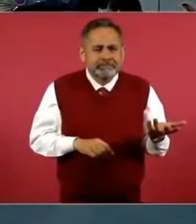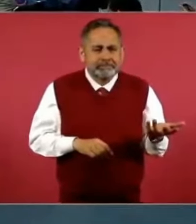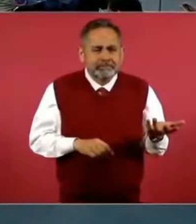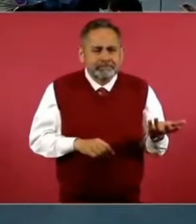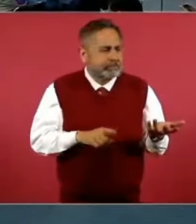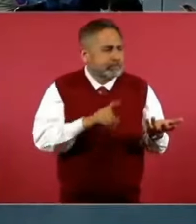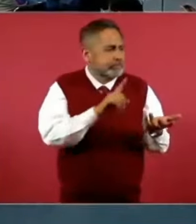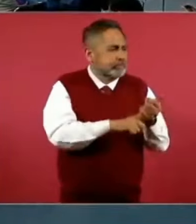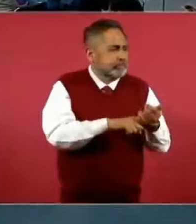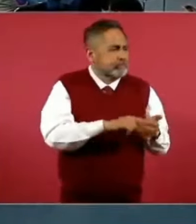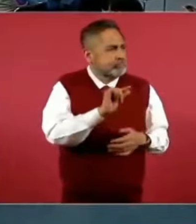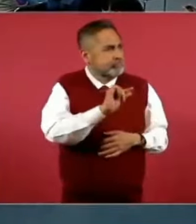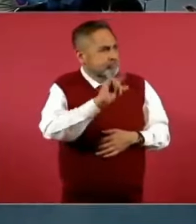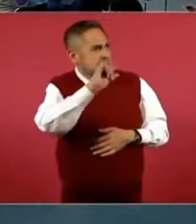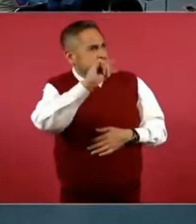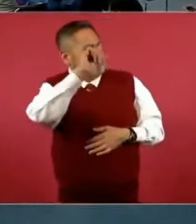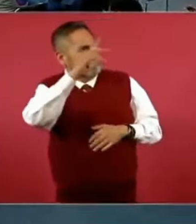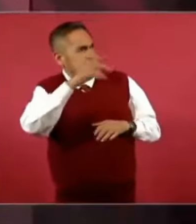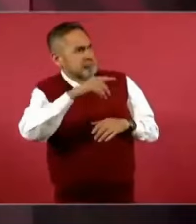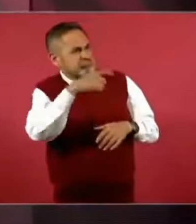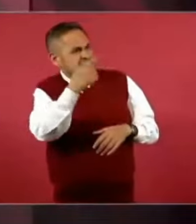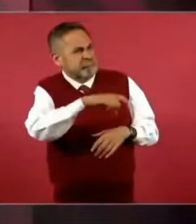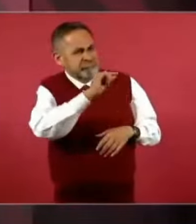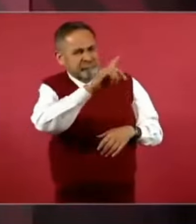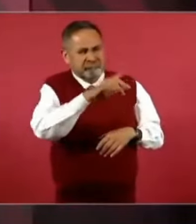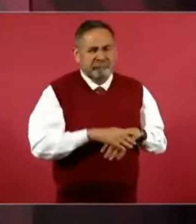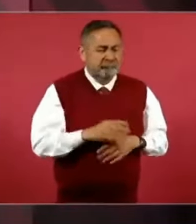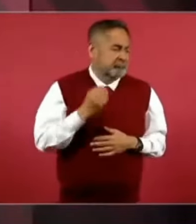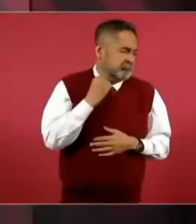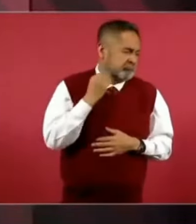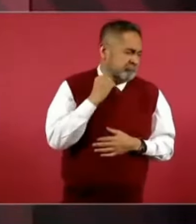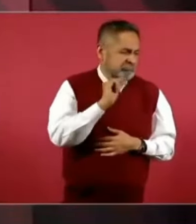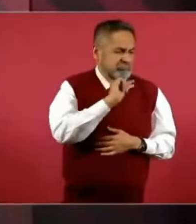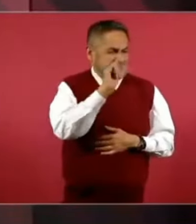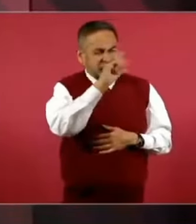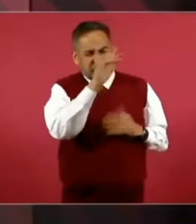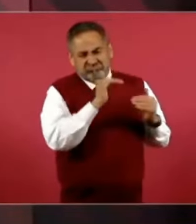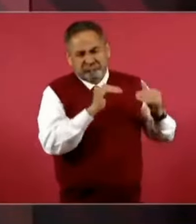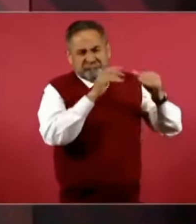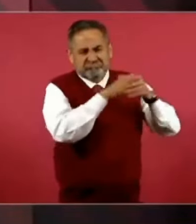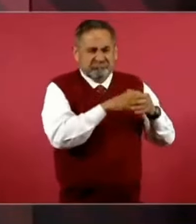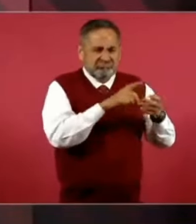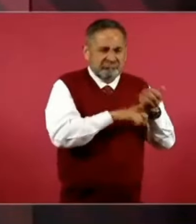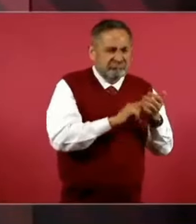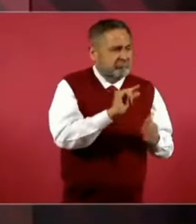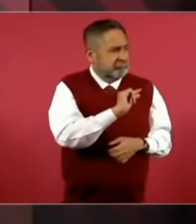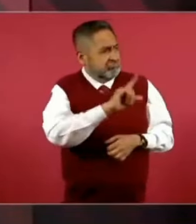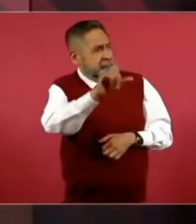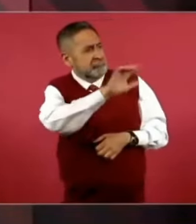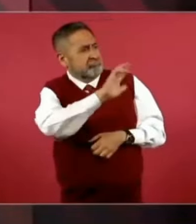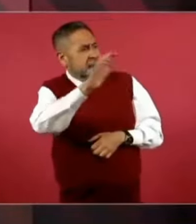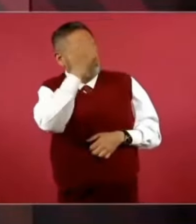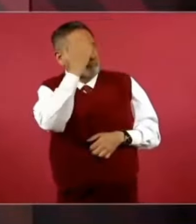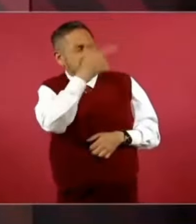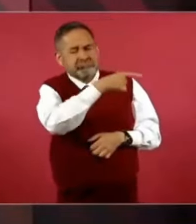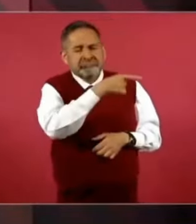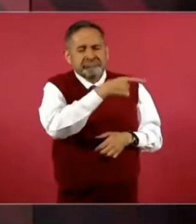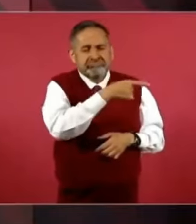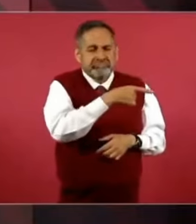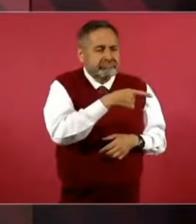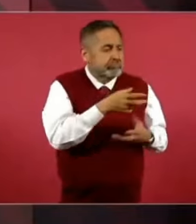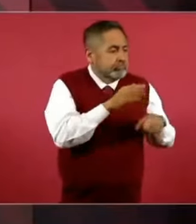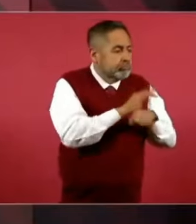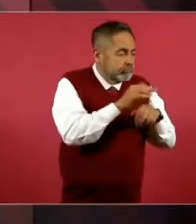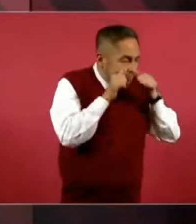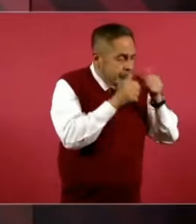clase alta y abogados, los despachos más famosos, y a esos son a